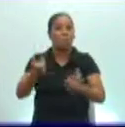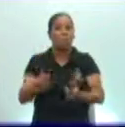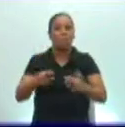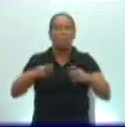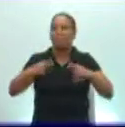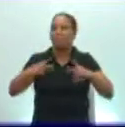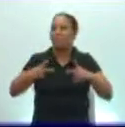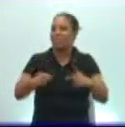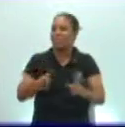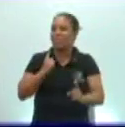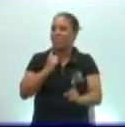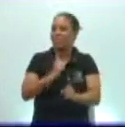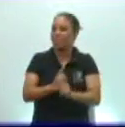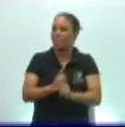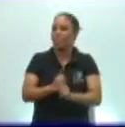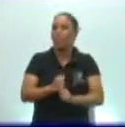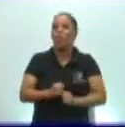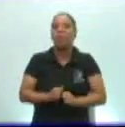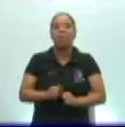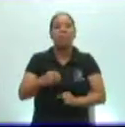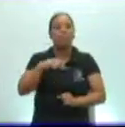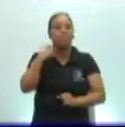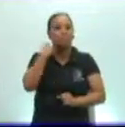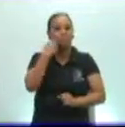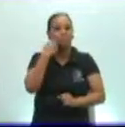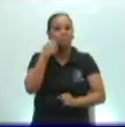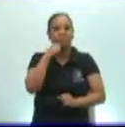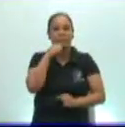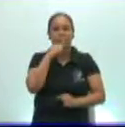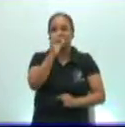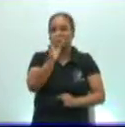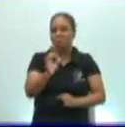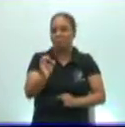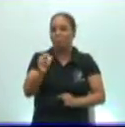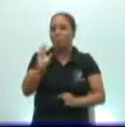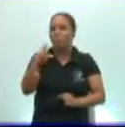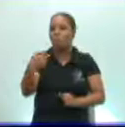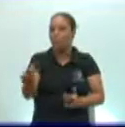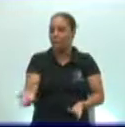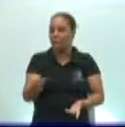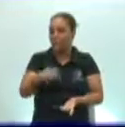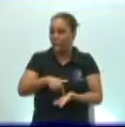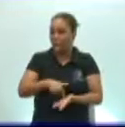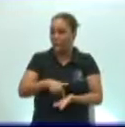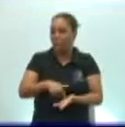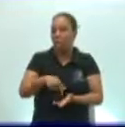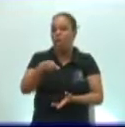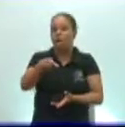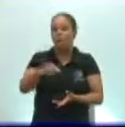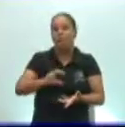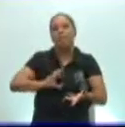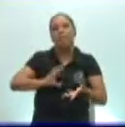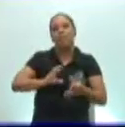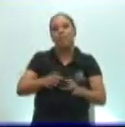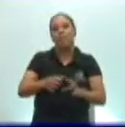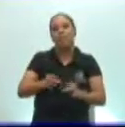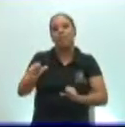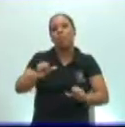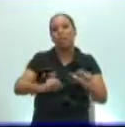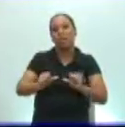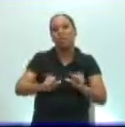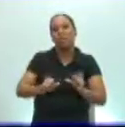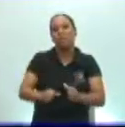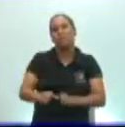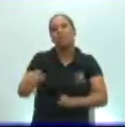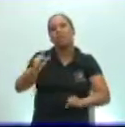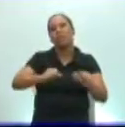se encuentra el átomo de oxígeno en esta fórmula. Por tanto, esta es la fórmula química de la sustancia